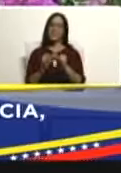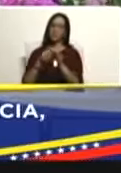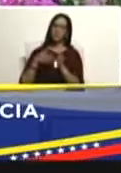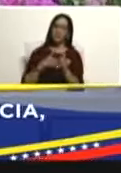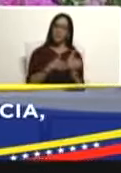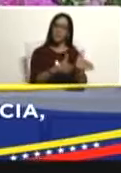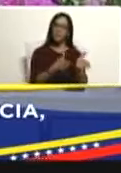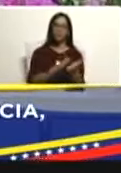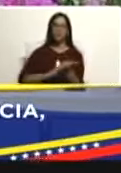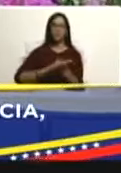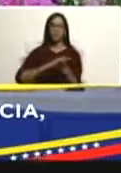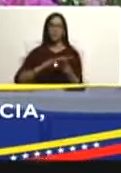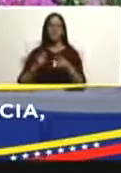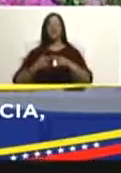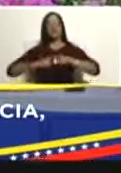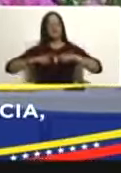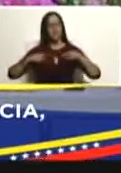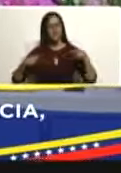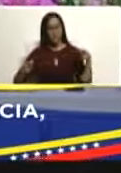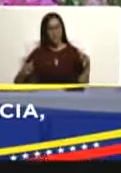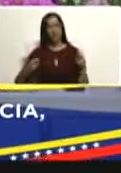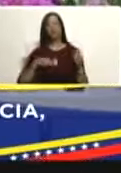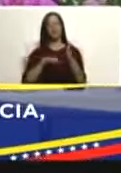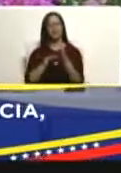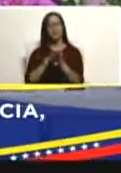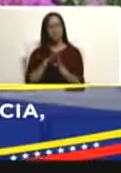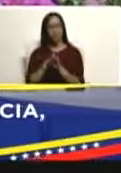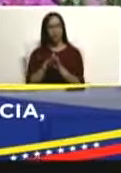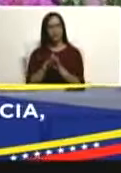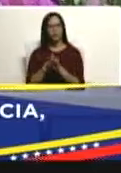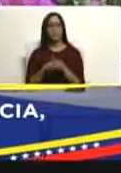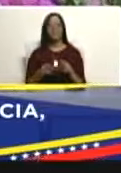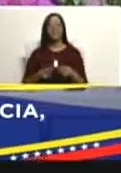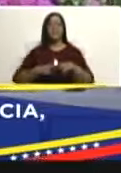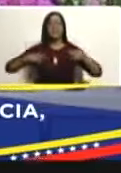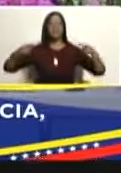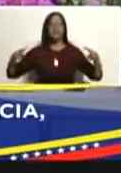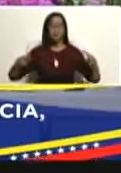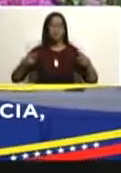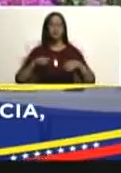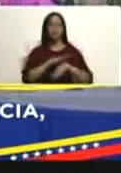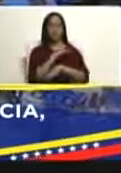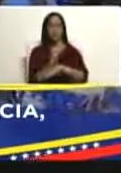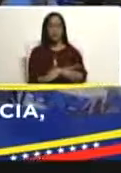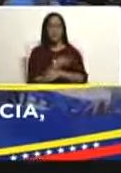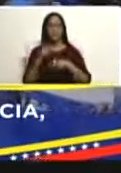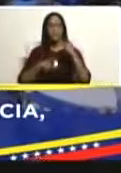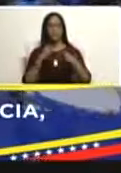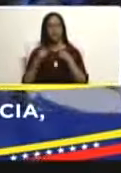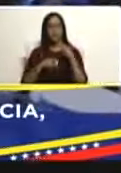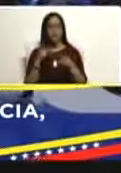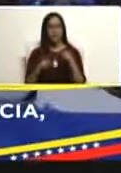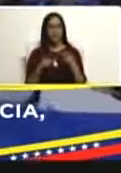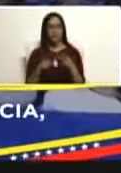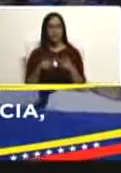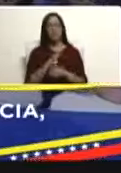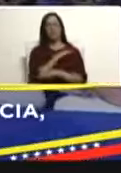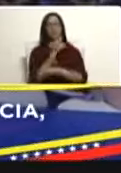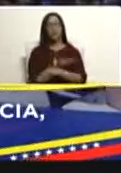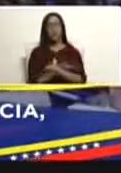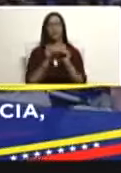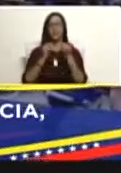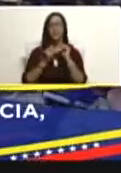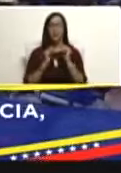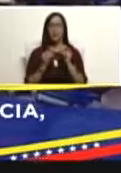de recuperación, de crecimiento, de desarrollo, de expansión de sus fuerzas productivas, de sus fuerzas morales, de